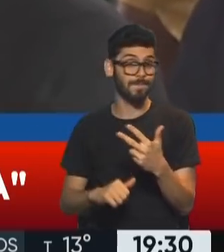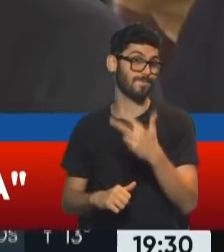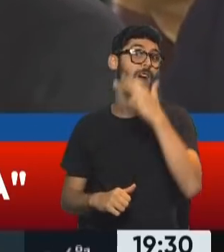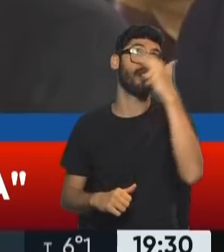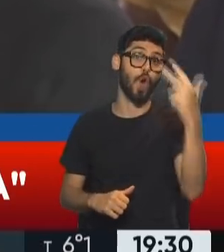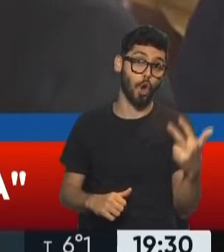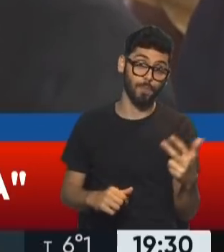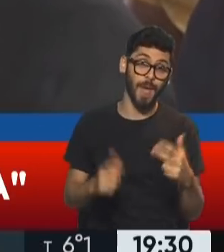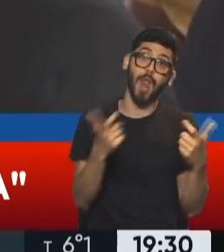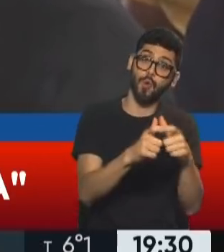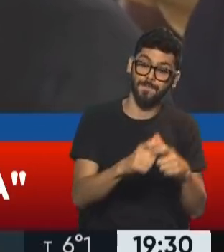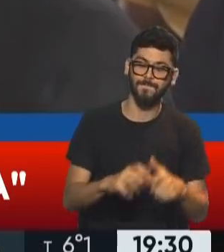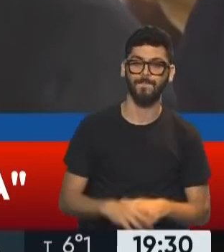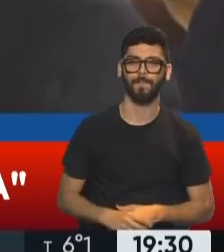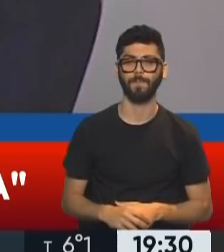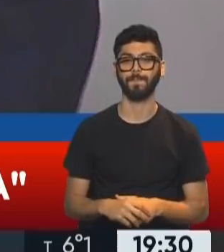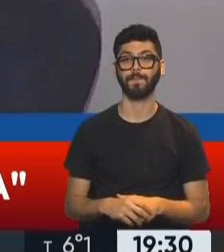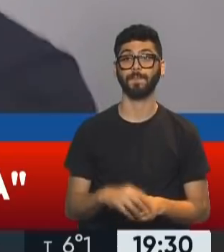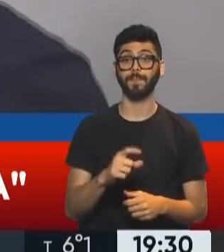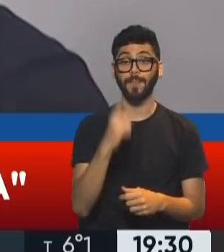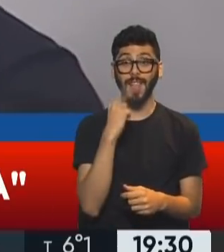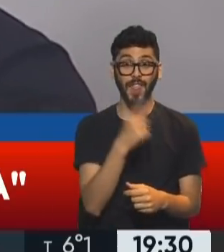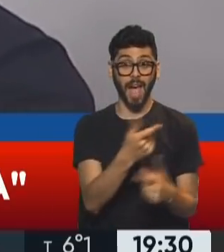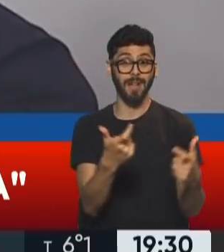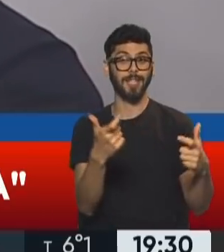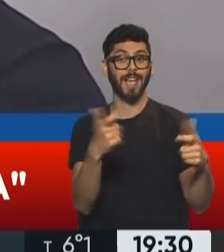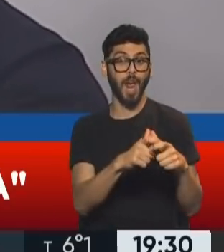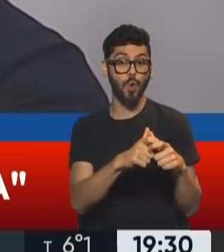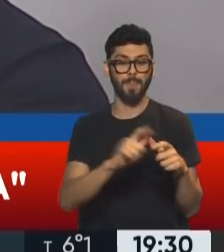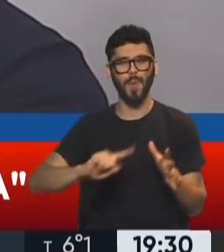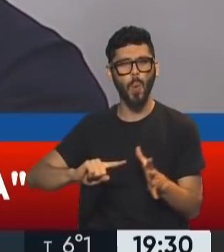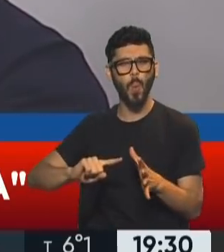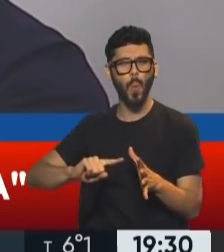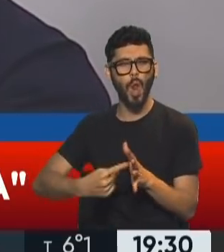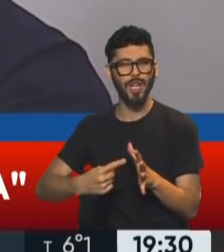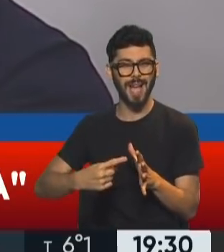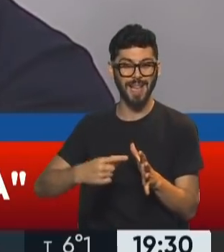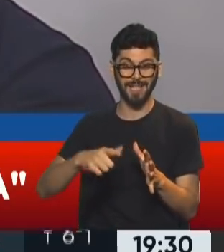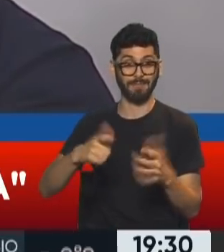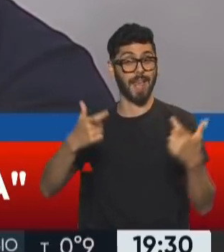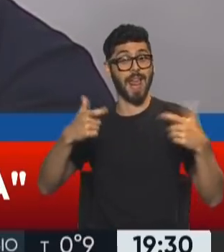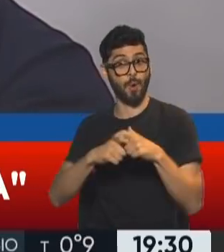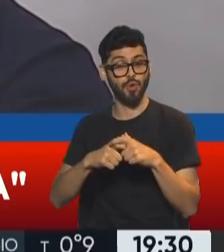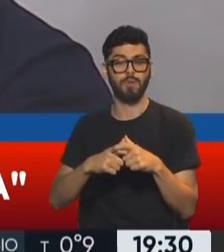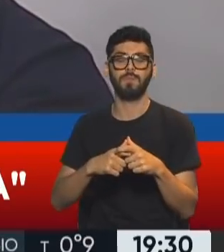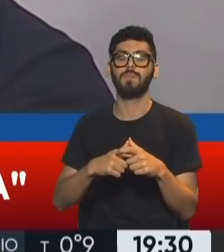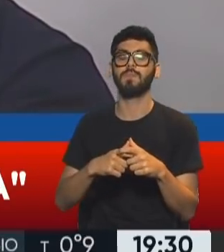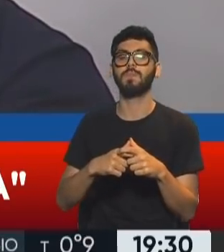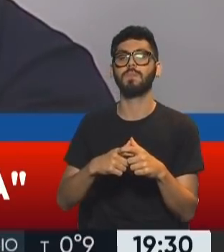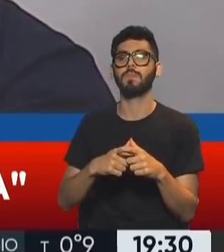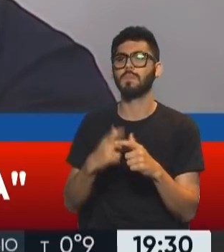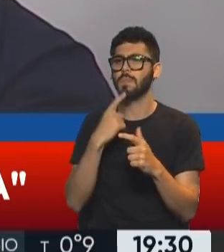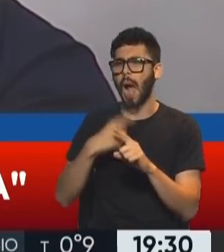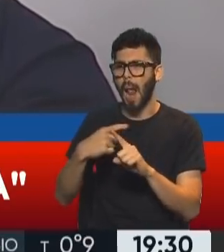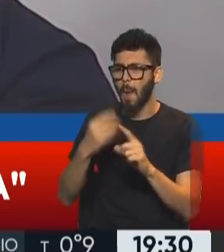Ese día que nosotros celebrábamos el encuentro del Grupo de Puebla en Buenos Aires, mientras estábamos almorzando,